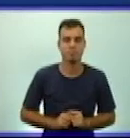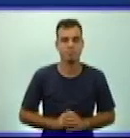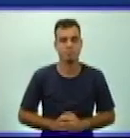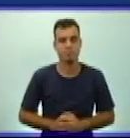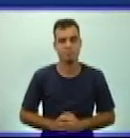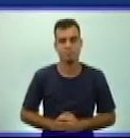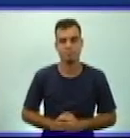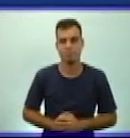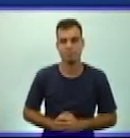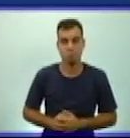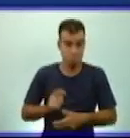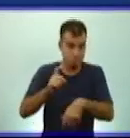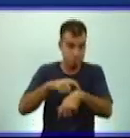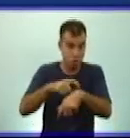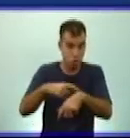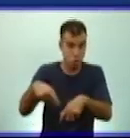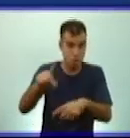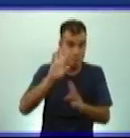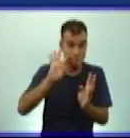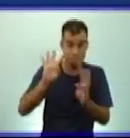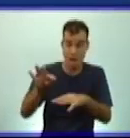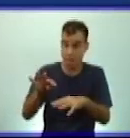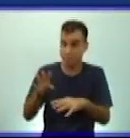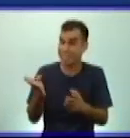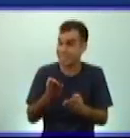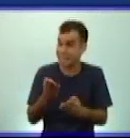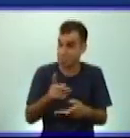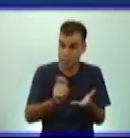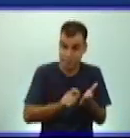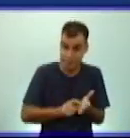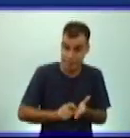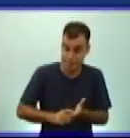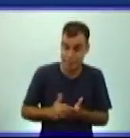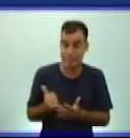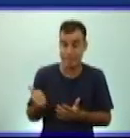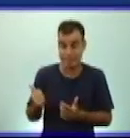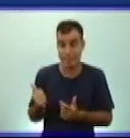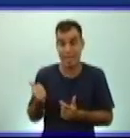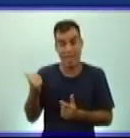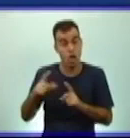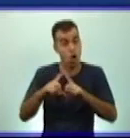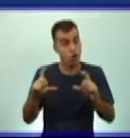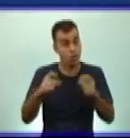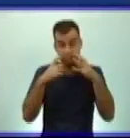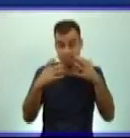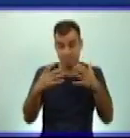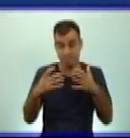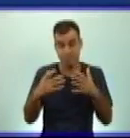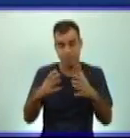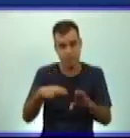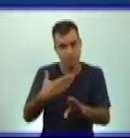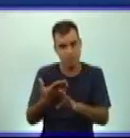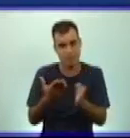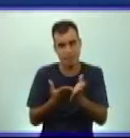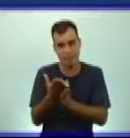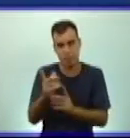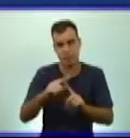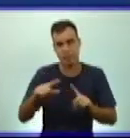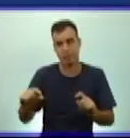Les voy a dar unos segundos pequeños para que usted tome nota de la aceleración angular, que es un concepto bien importante, y luego seguimos con nuestro